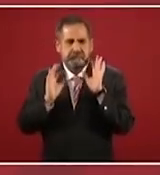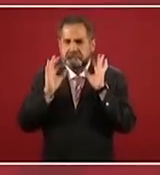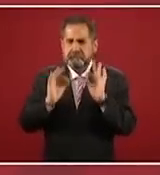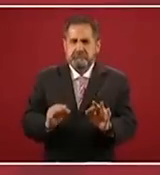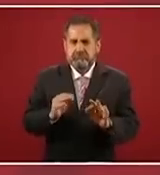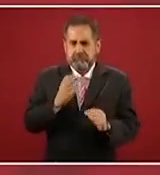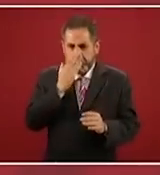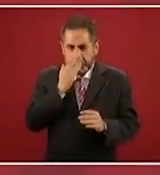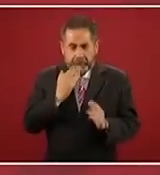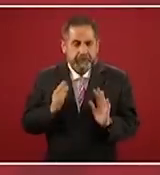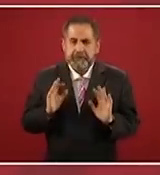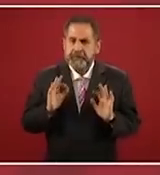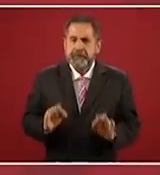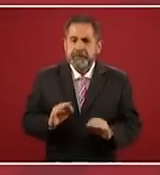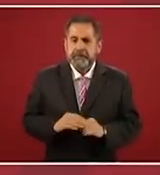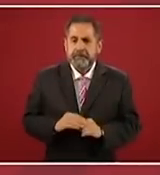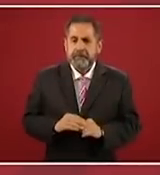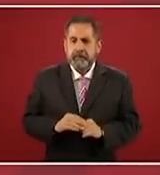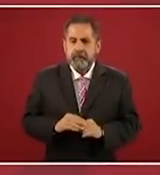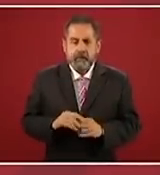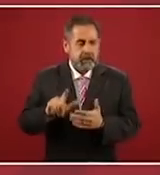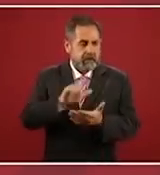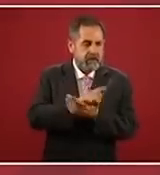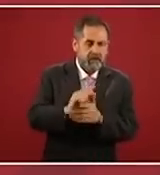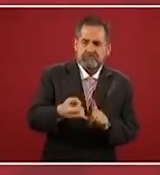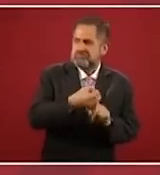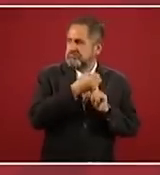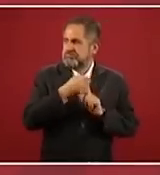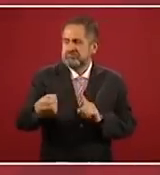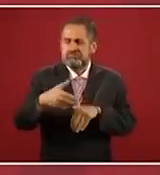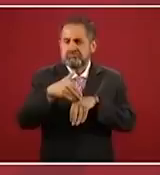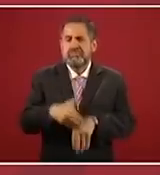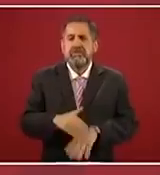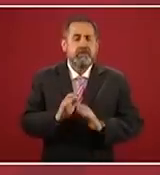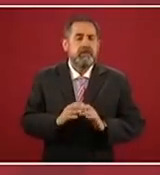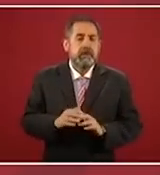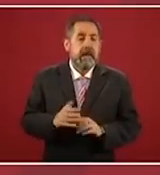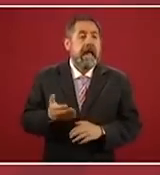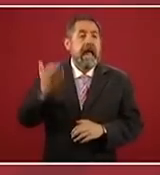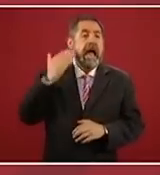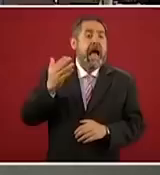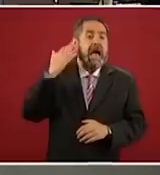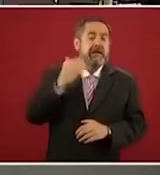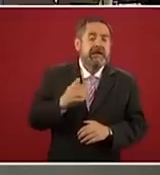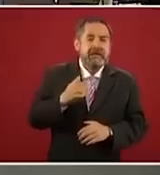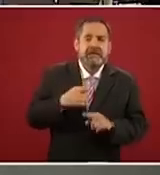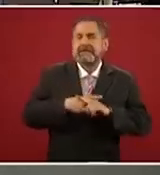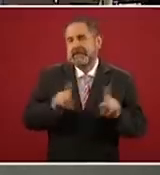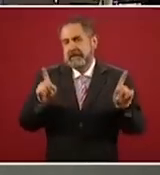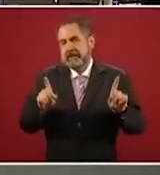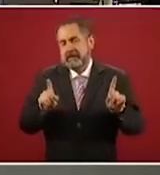auténtico Estado de Derecho. Ya no es como antes,